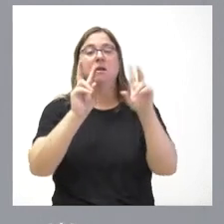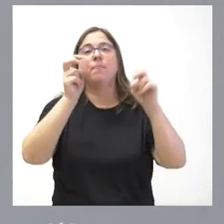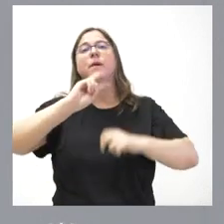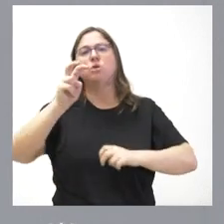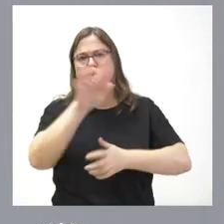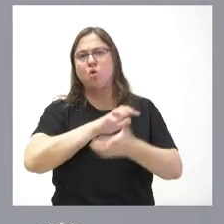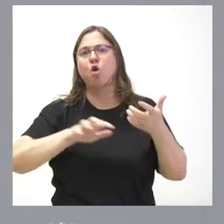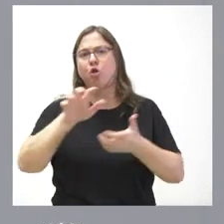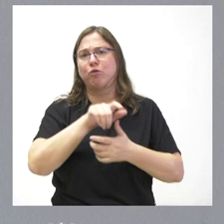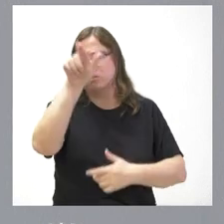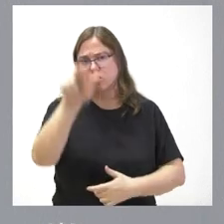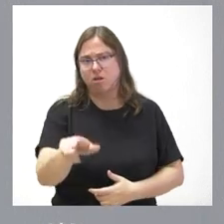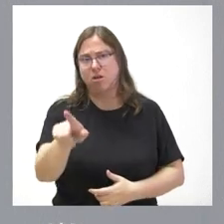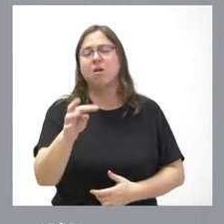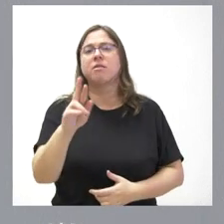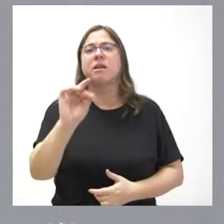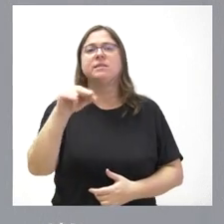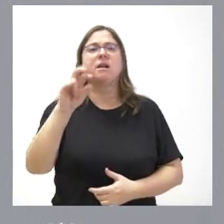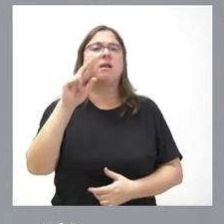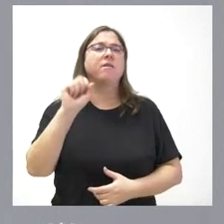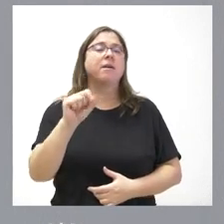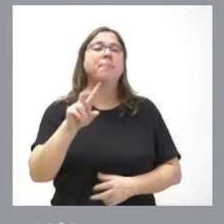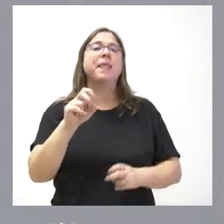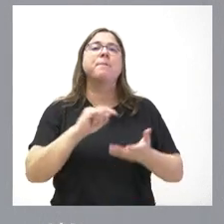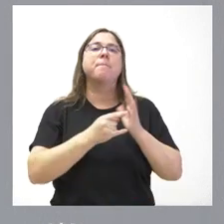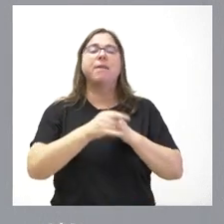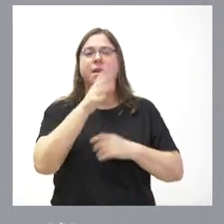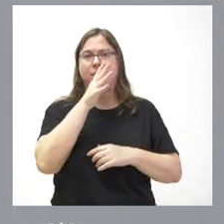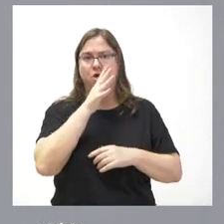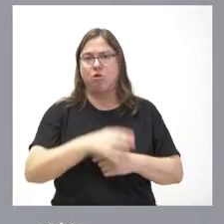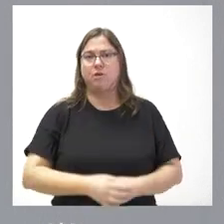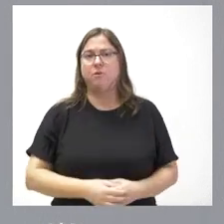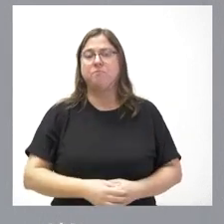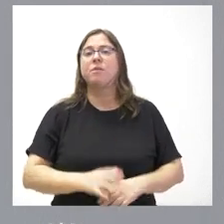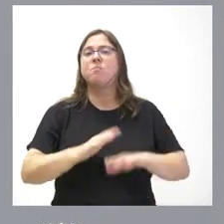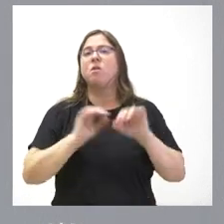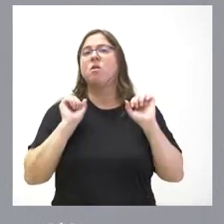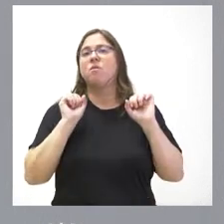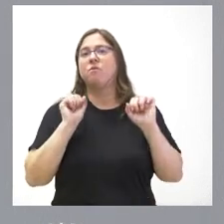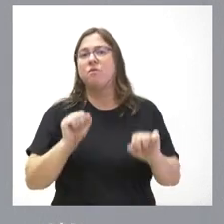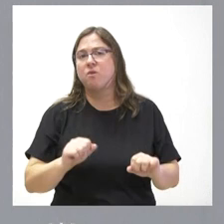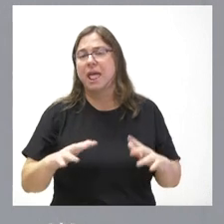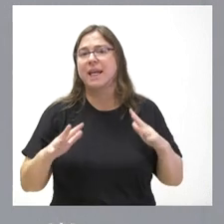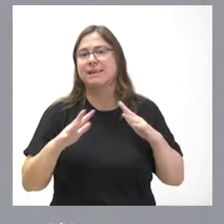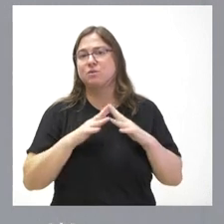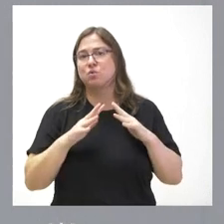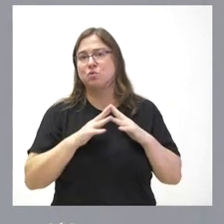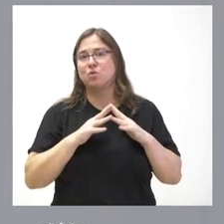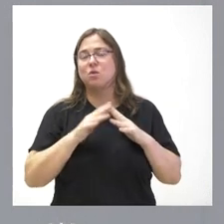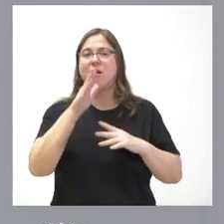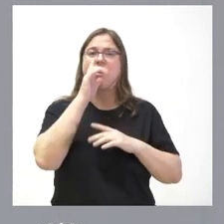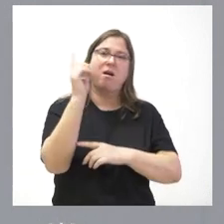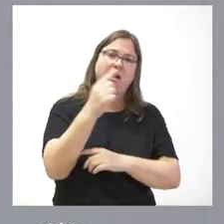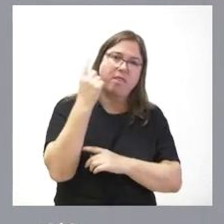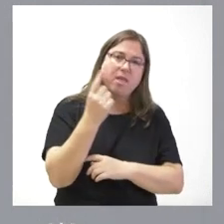conflicto con ella ha sido el tema del plan hidrológico el retraso en las infraestructuras de regadíos